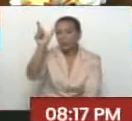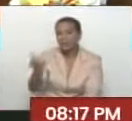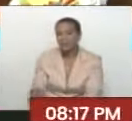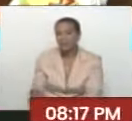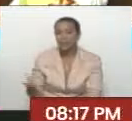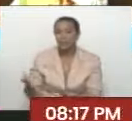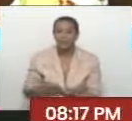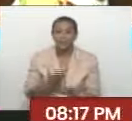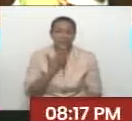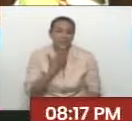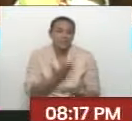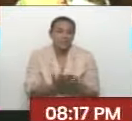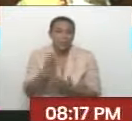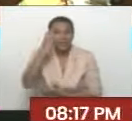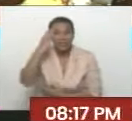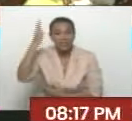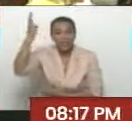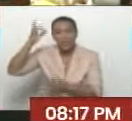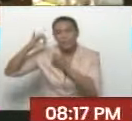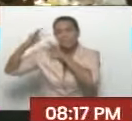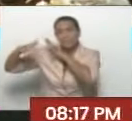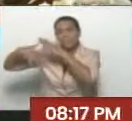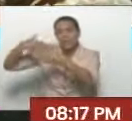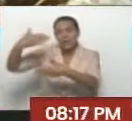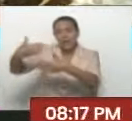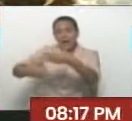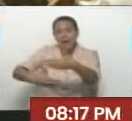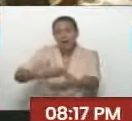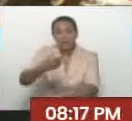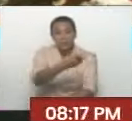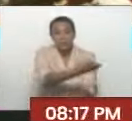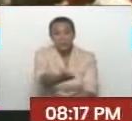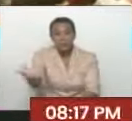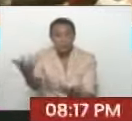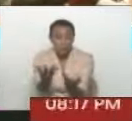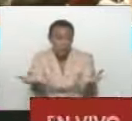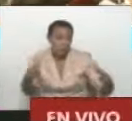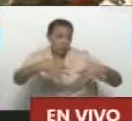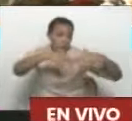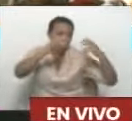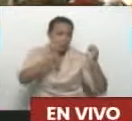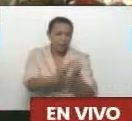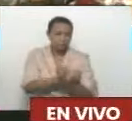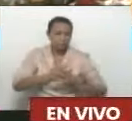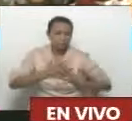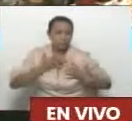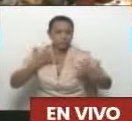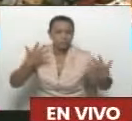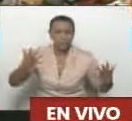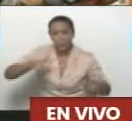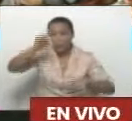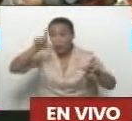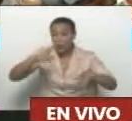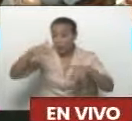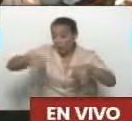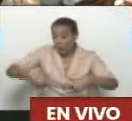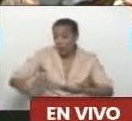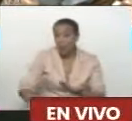Bolívar. Gracias a la providencia, demos los